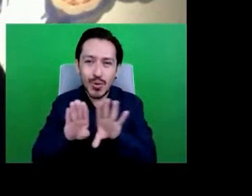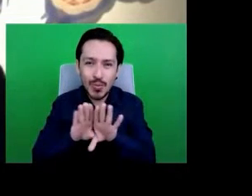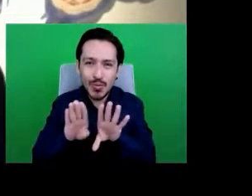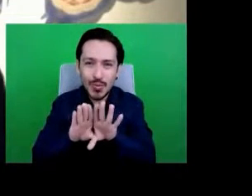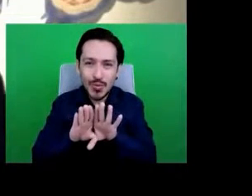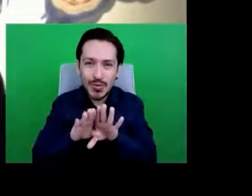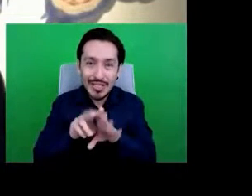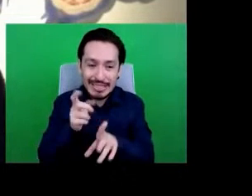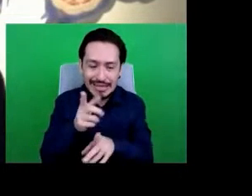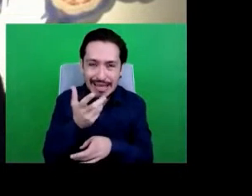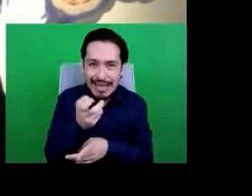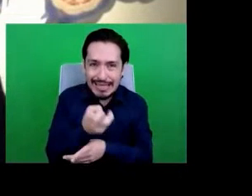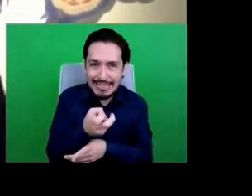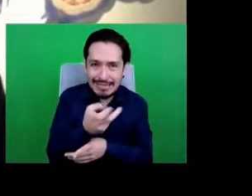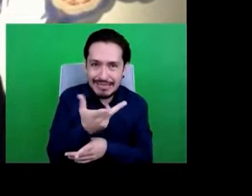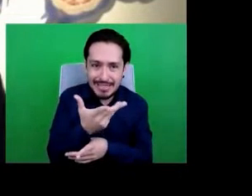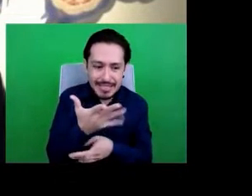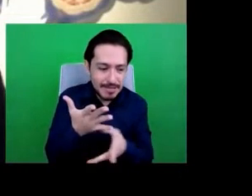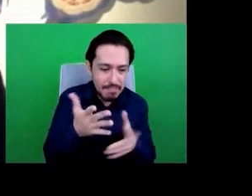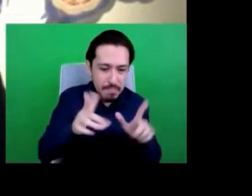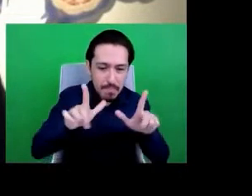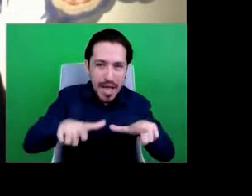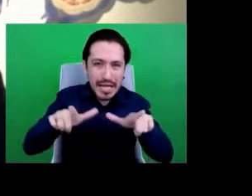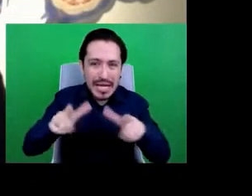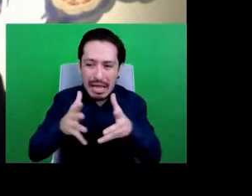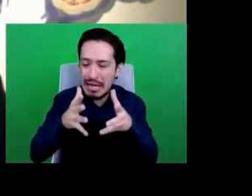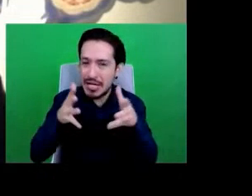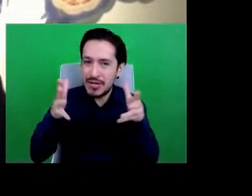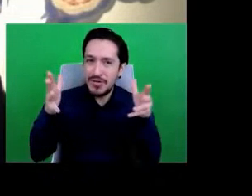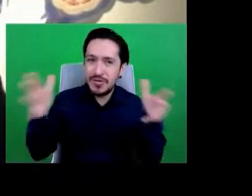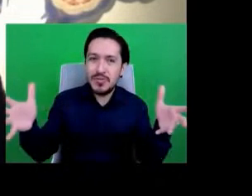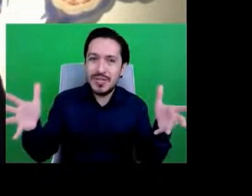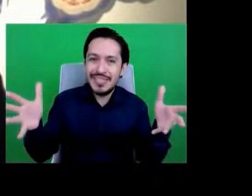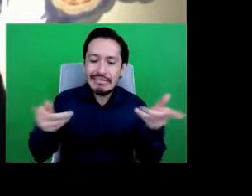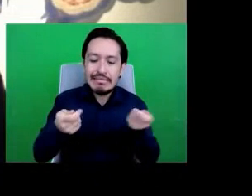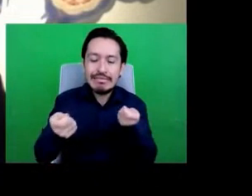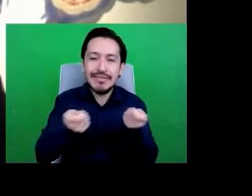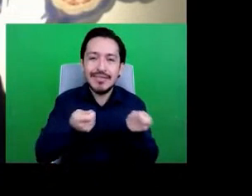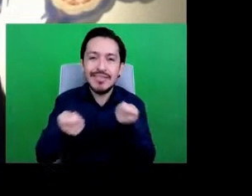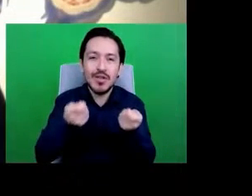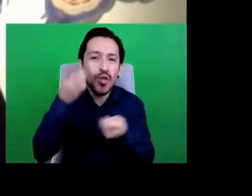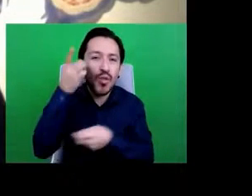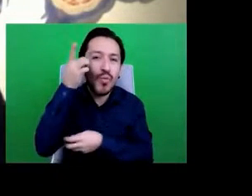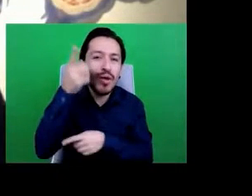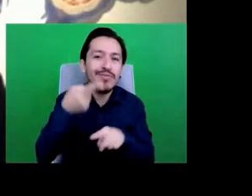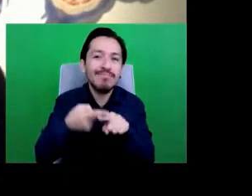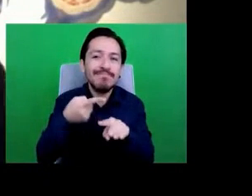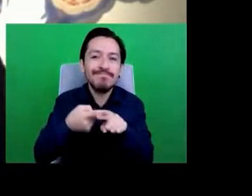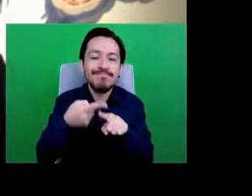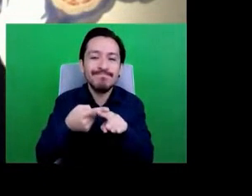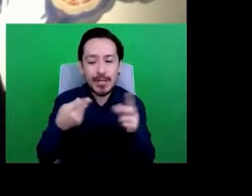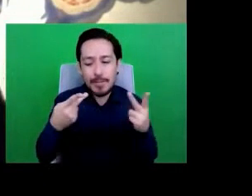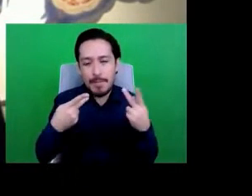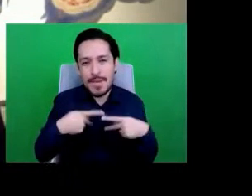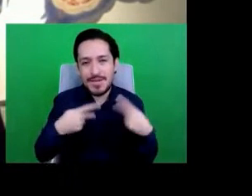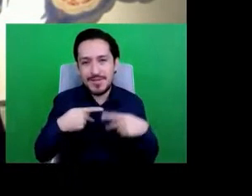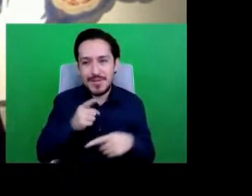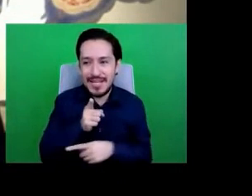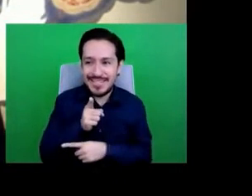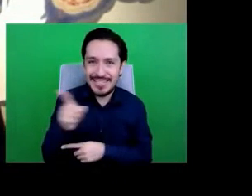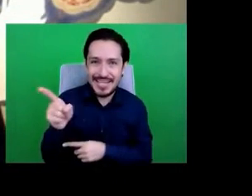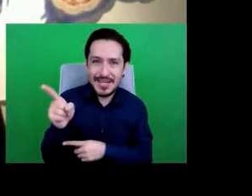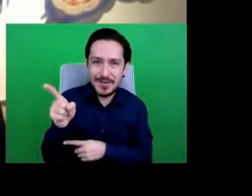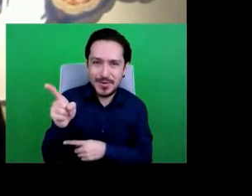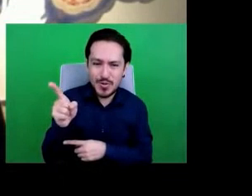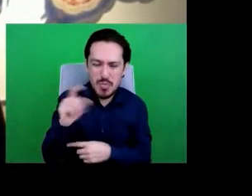estas plataformas enormes está en las manos de individuos y ellos tienen el poder de